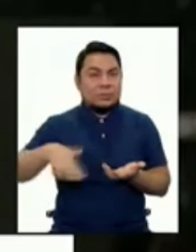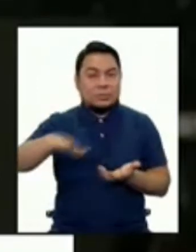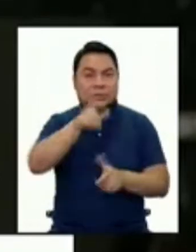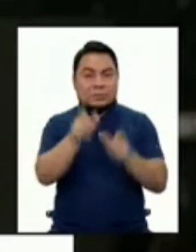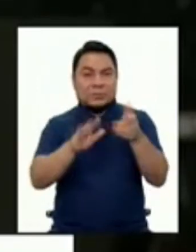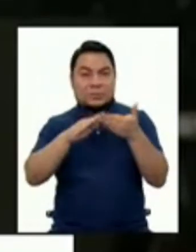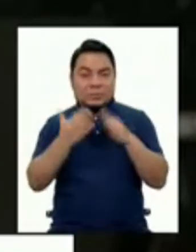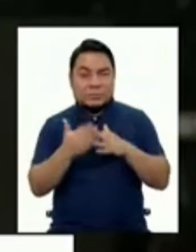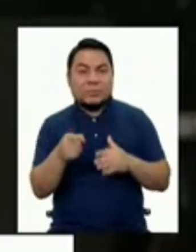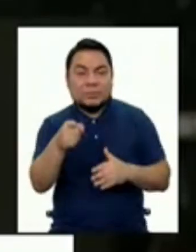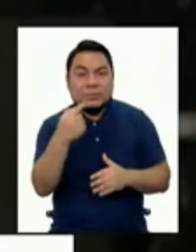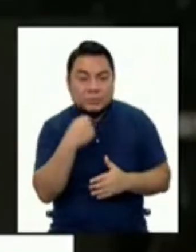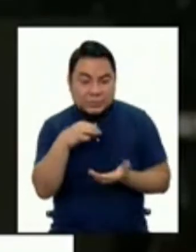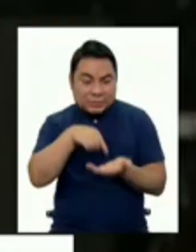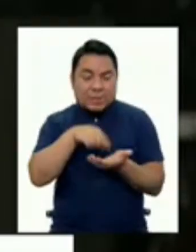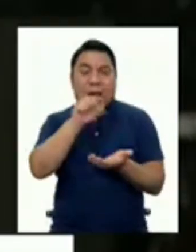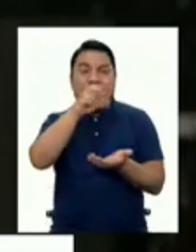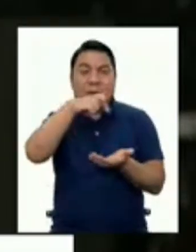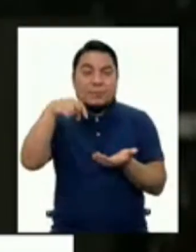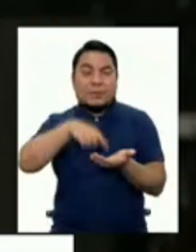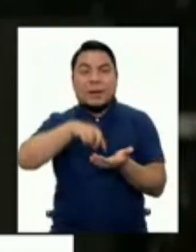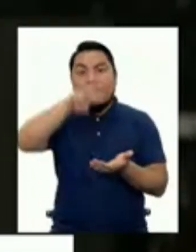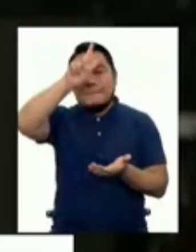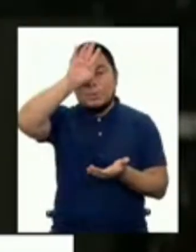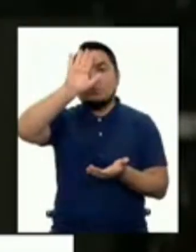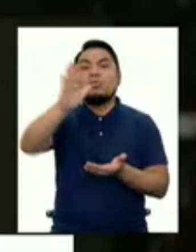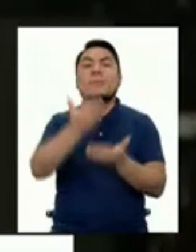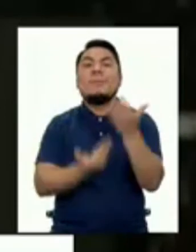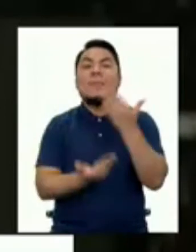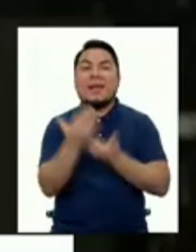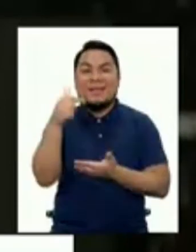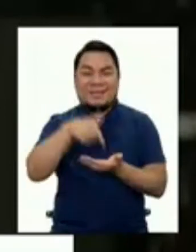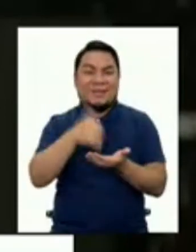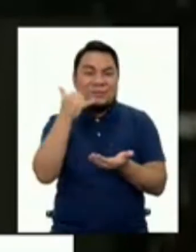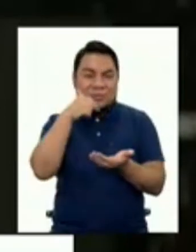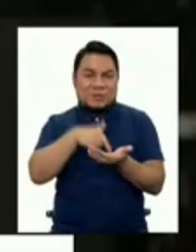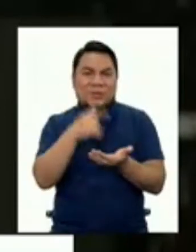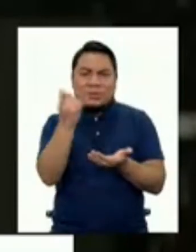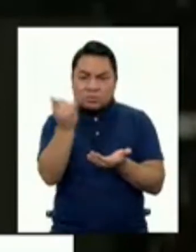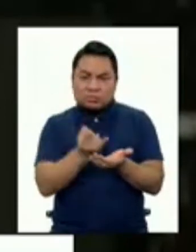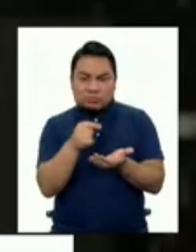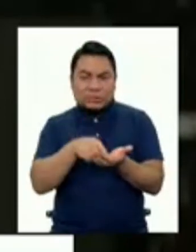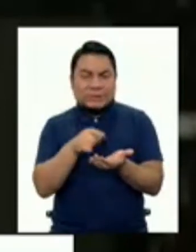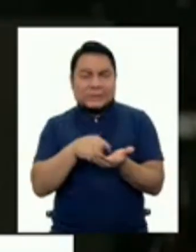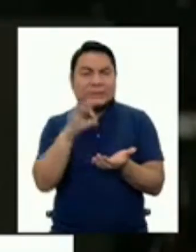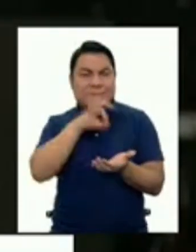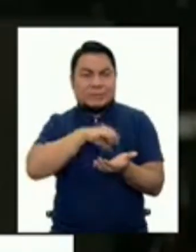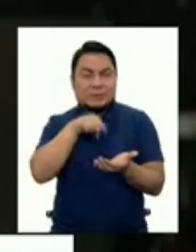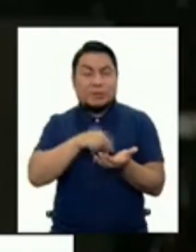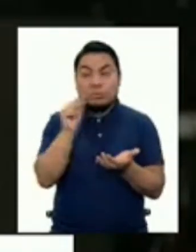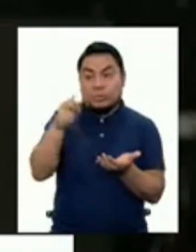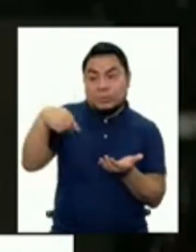que bajen el aplicativo Perú en tus manos, en su celular, que pronto va a tener el